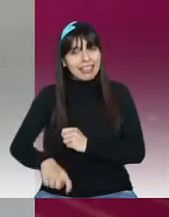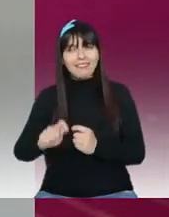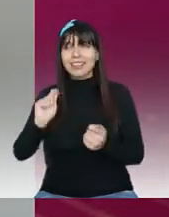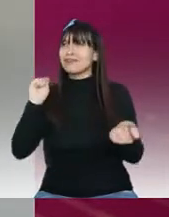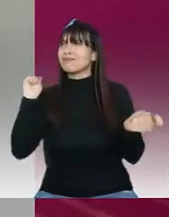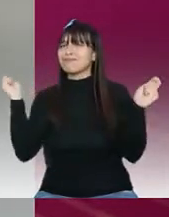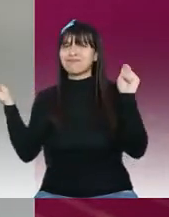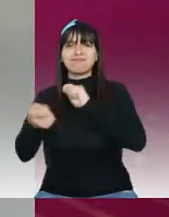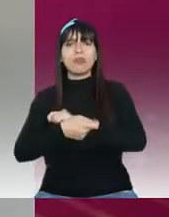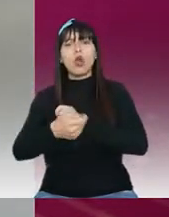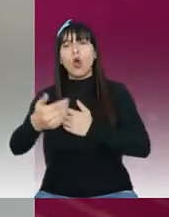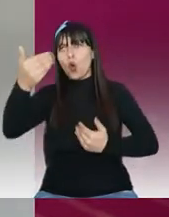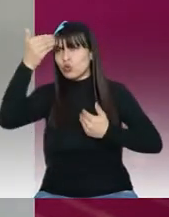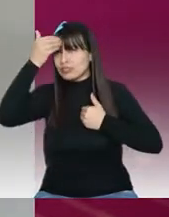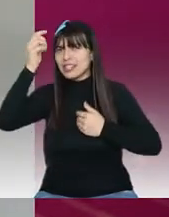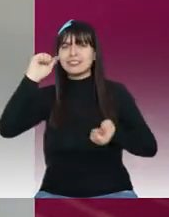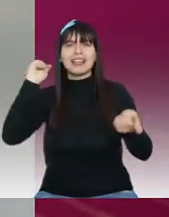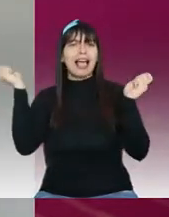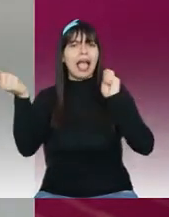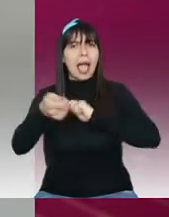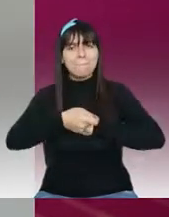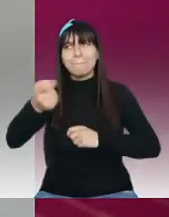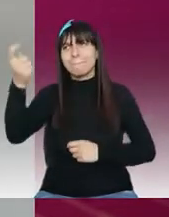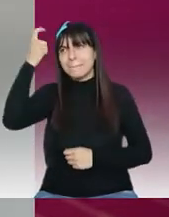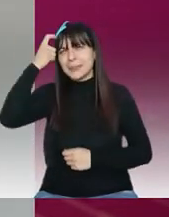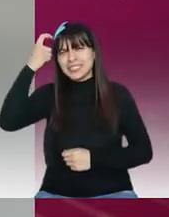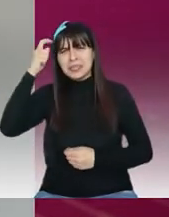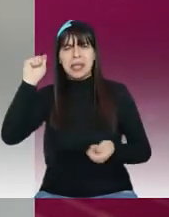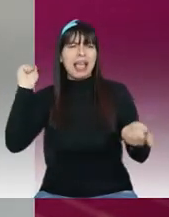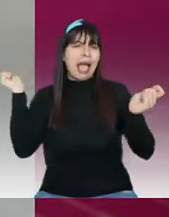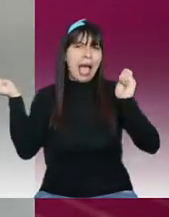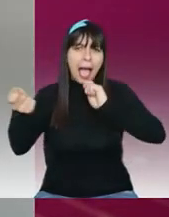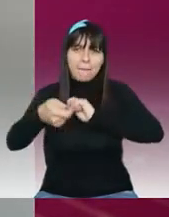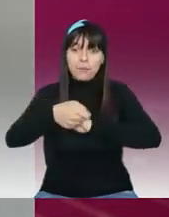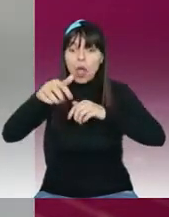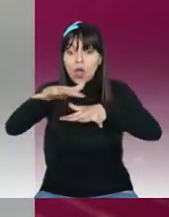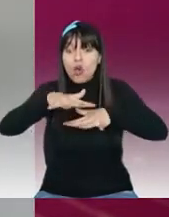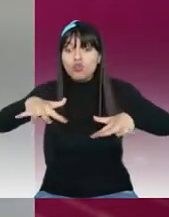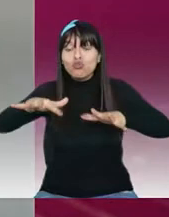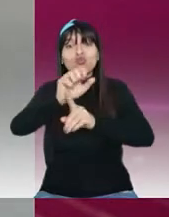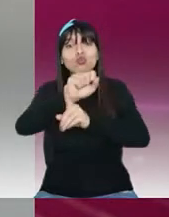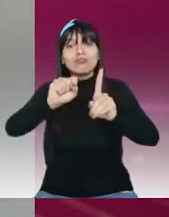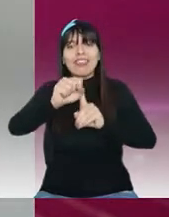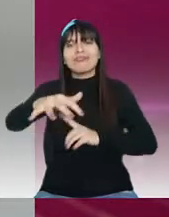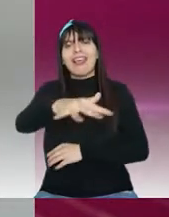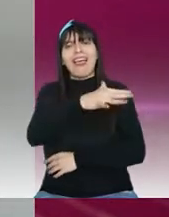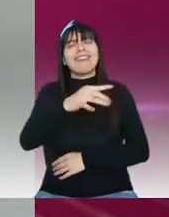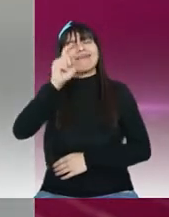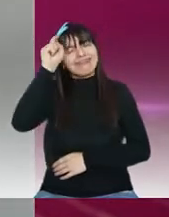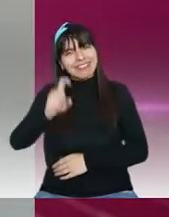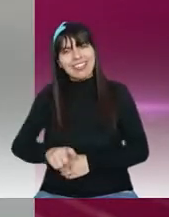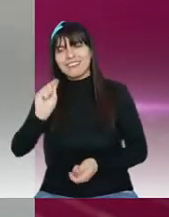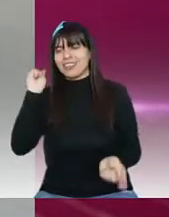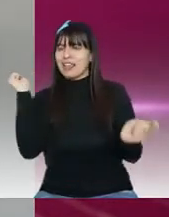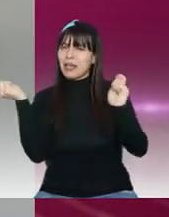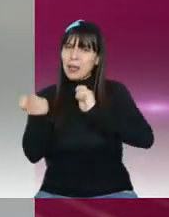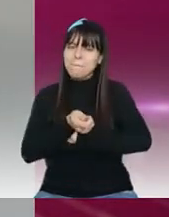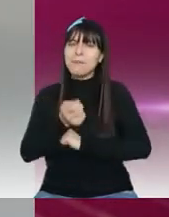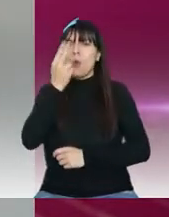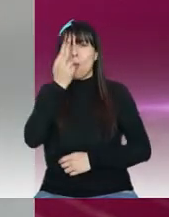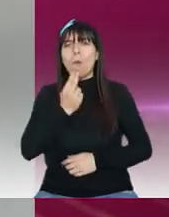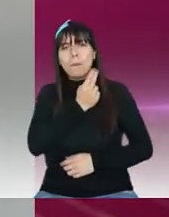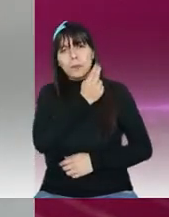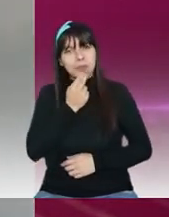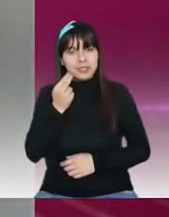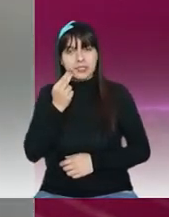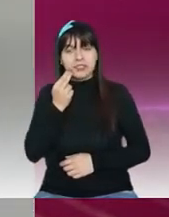conciencia cambios de pensamiento esta sociedad necesita gente valiente y comprometida los músicos tendríamos